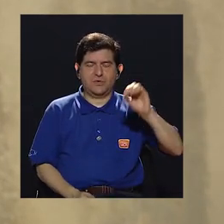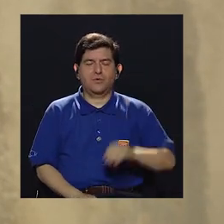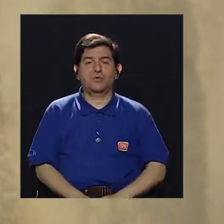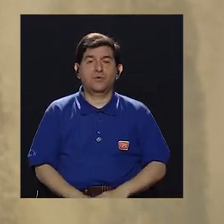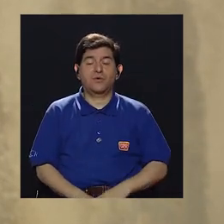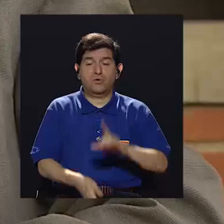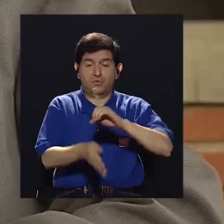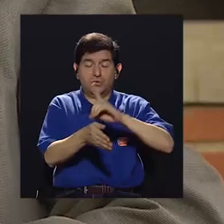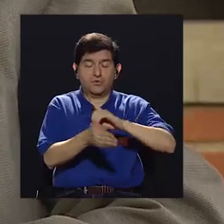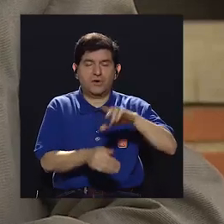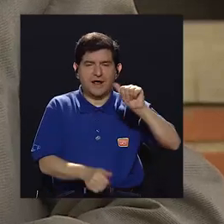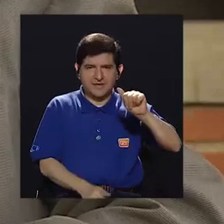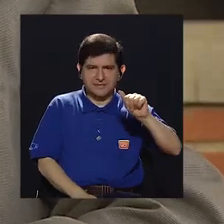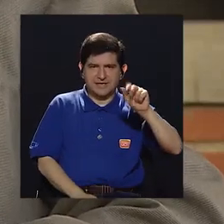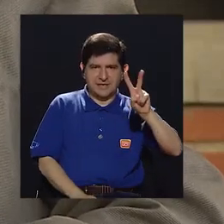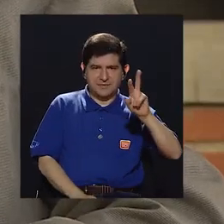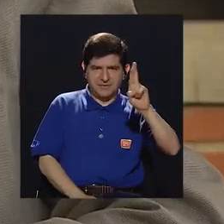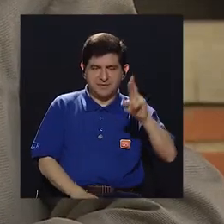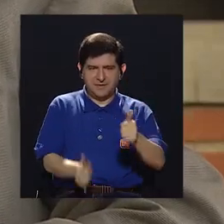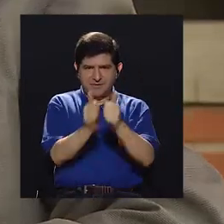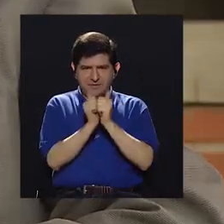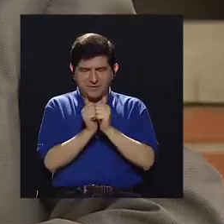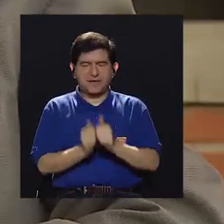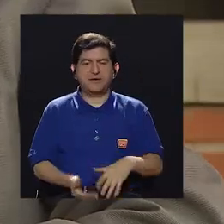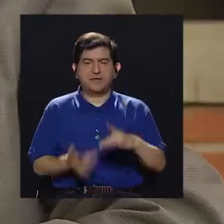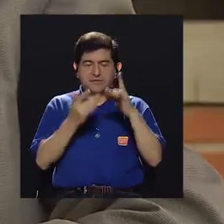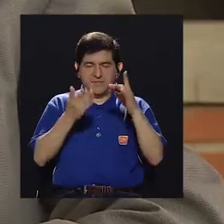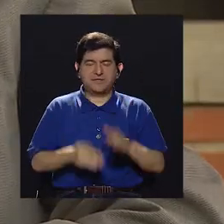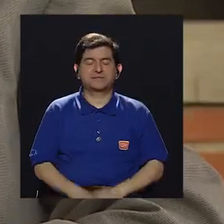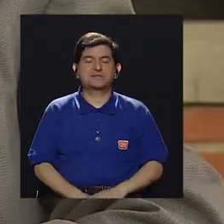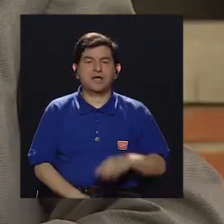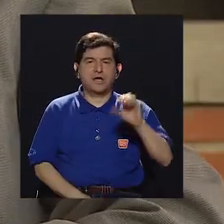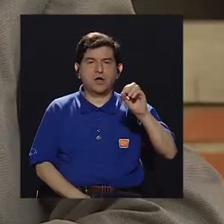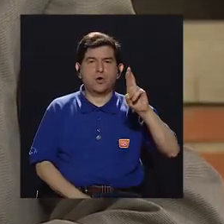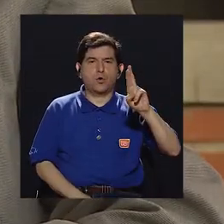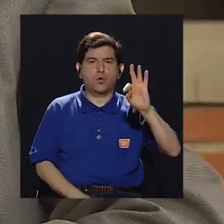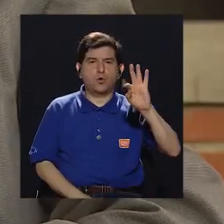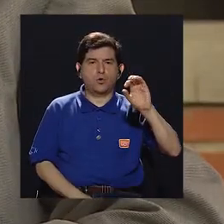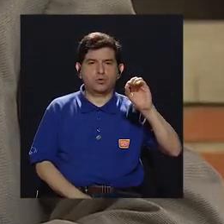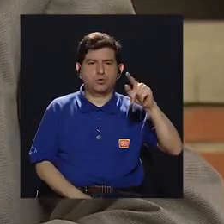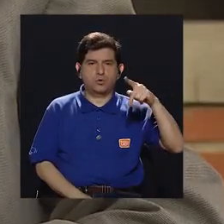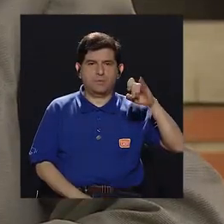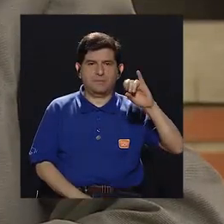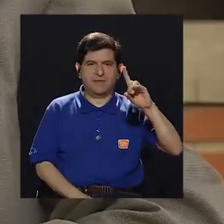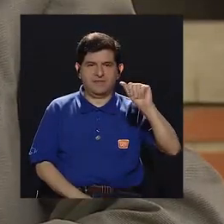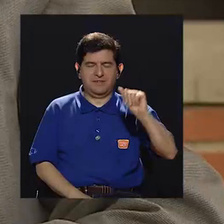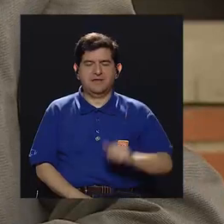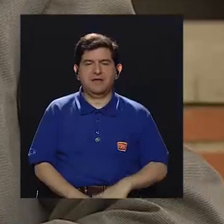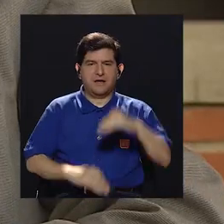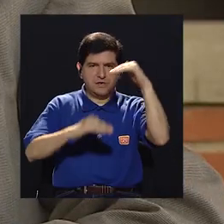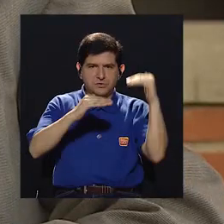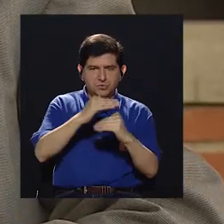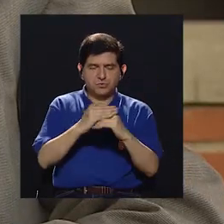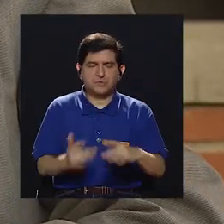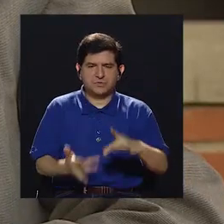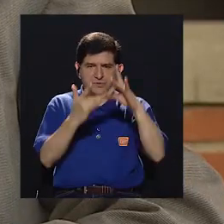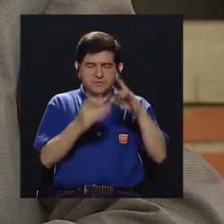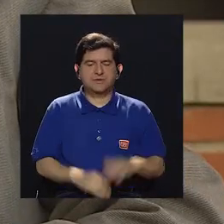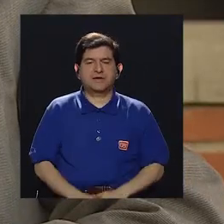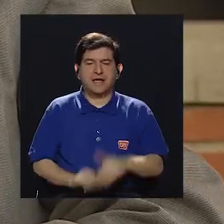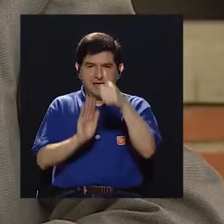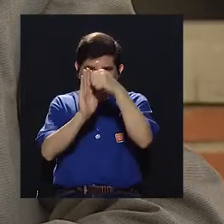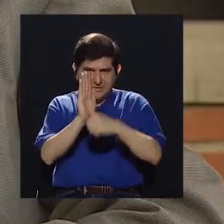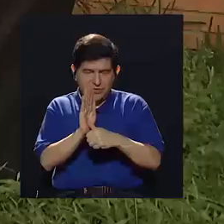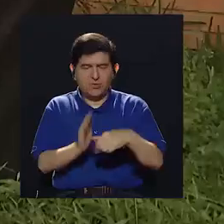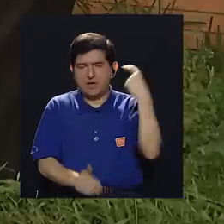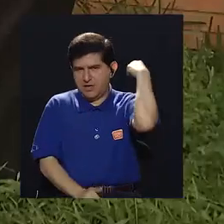invitado, el doctor Alexander Valverde Retana, quien es especialista en ortopedia y traumatología con una subespecialidad en cirugía de